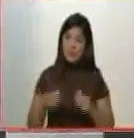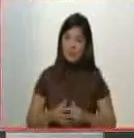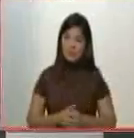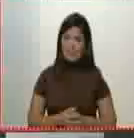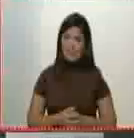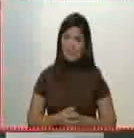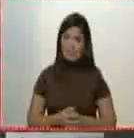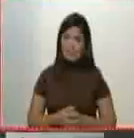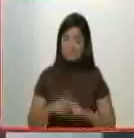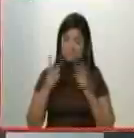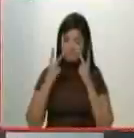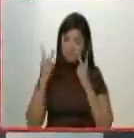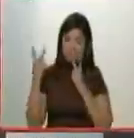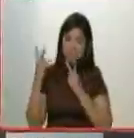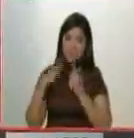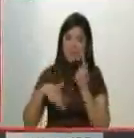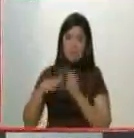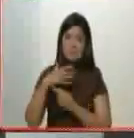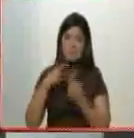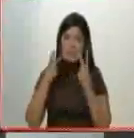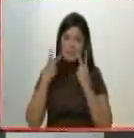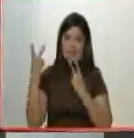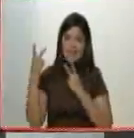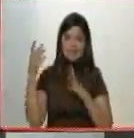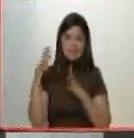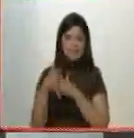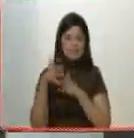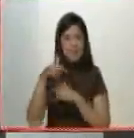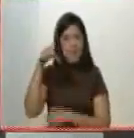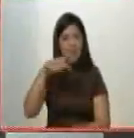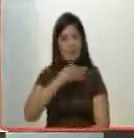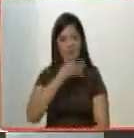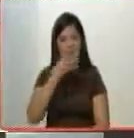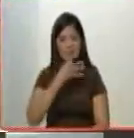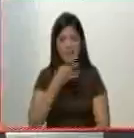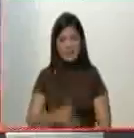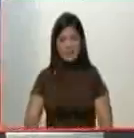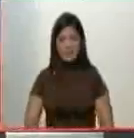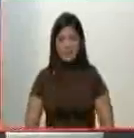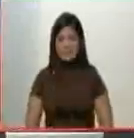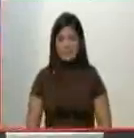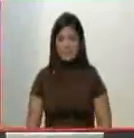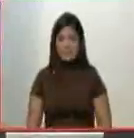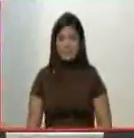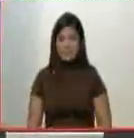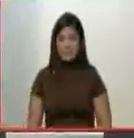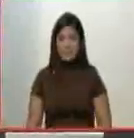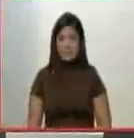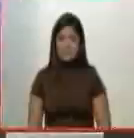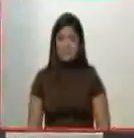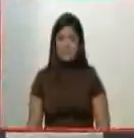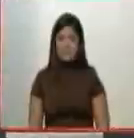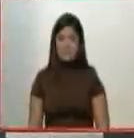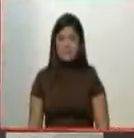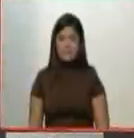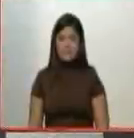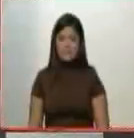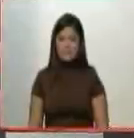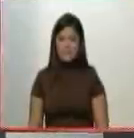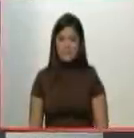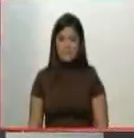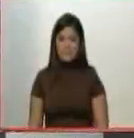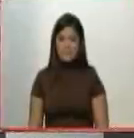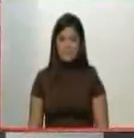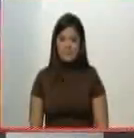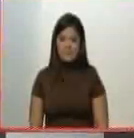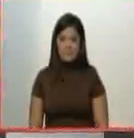Vamos a escuchar el audio ambiente de lo que se vive en la tarde de hoy. Yo no quiero piscina encerrado, yo